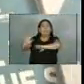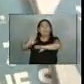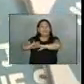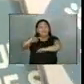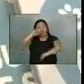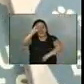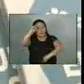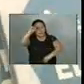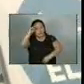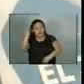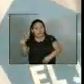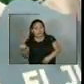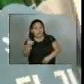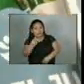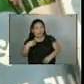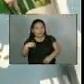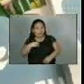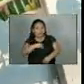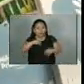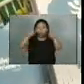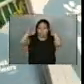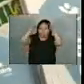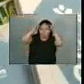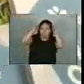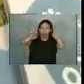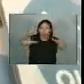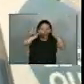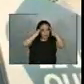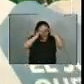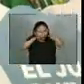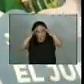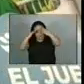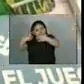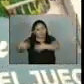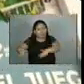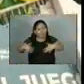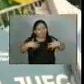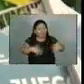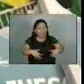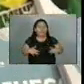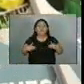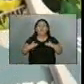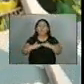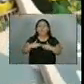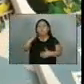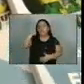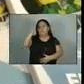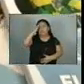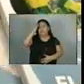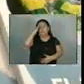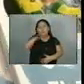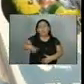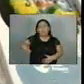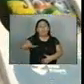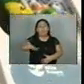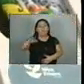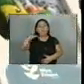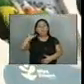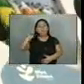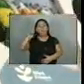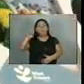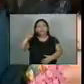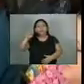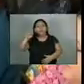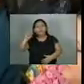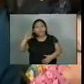personal médico del Hospital Benjamín Blum sobre la atención lúdica hospitalaria, también conocido como ludotecas,